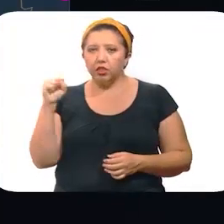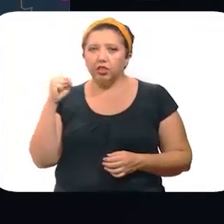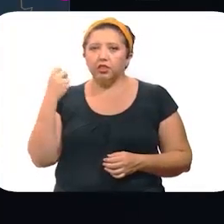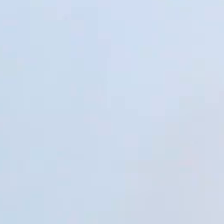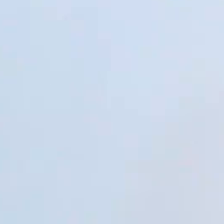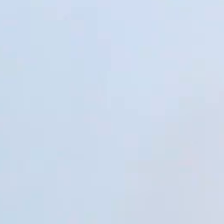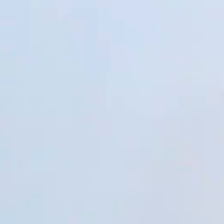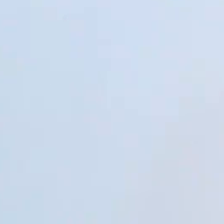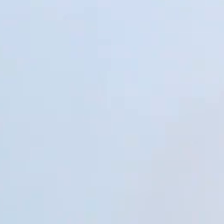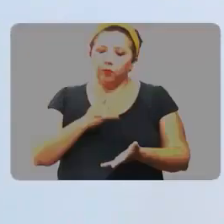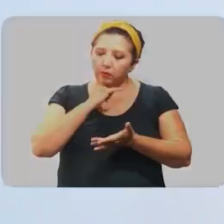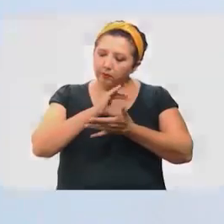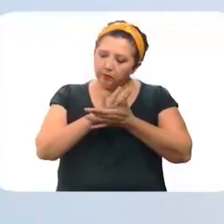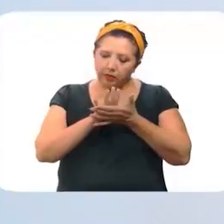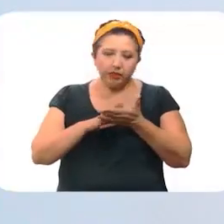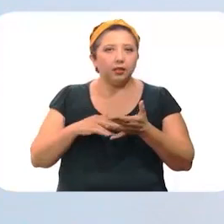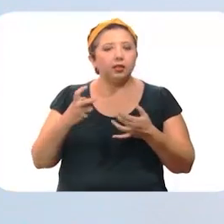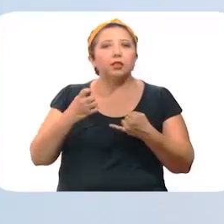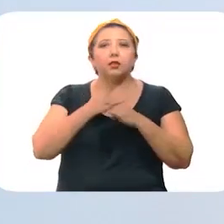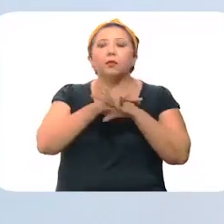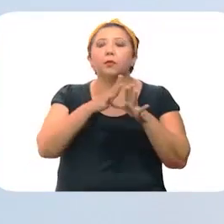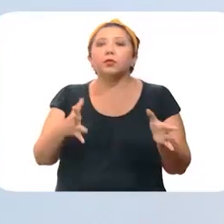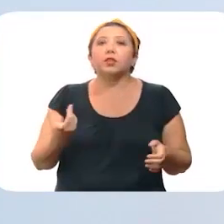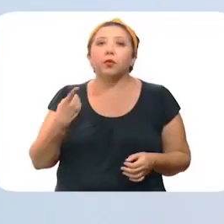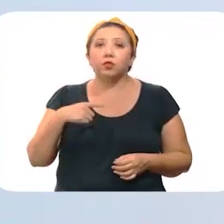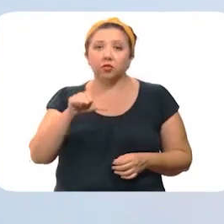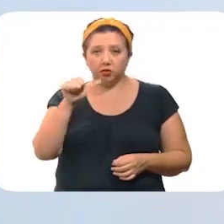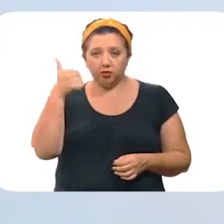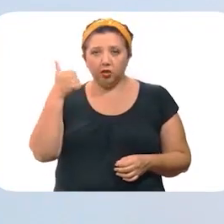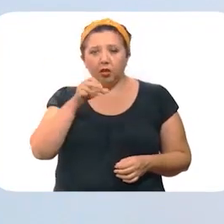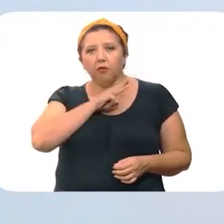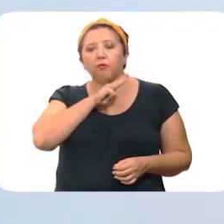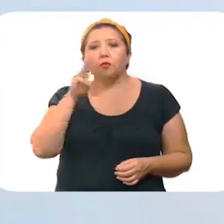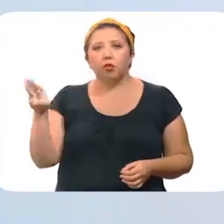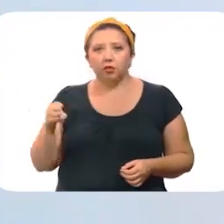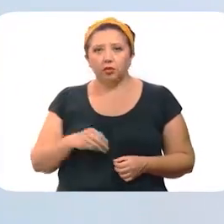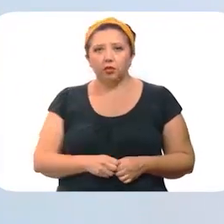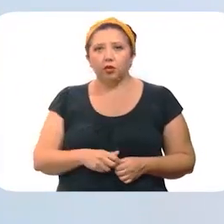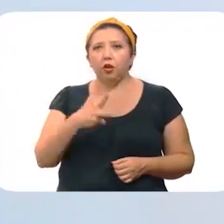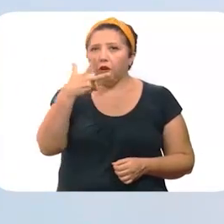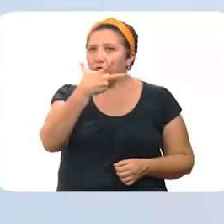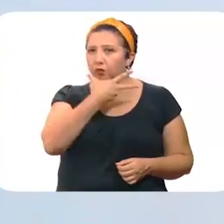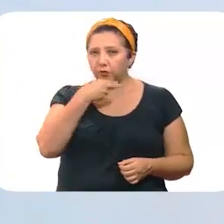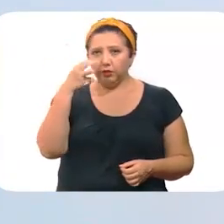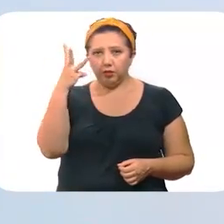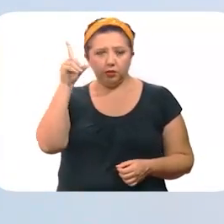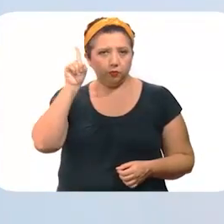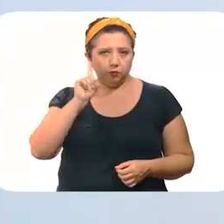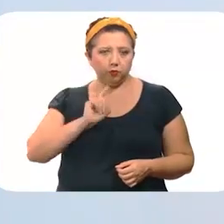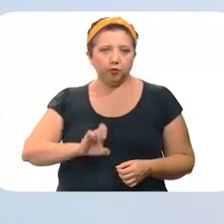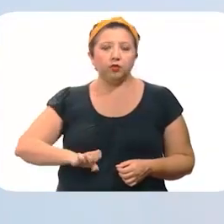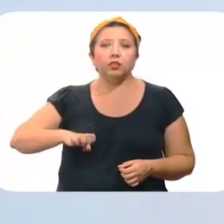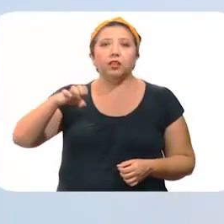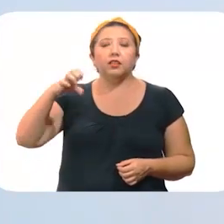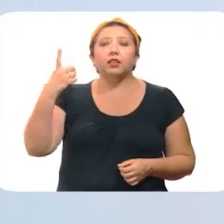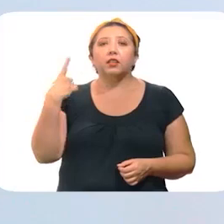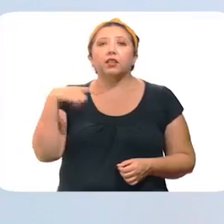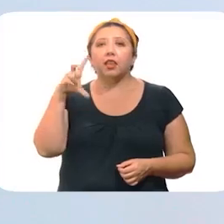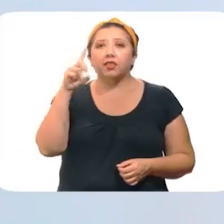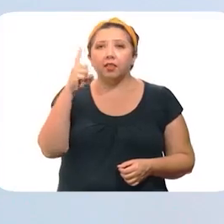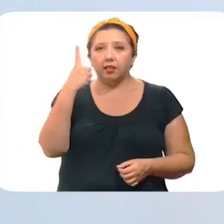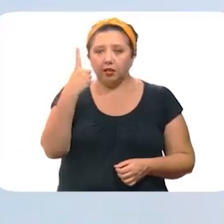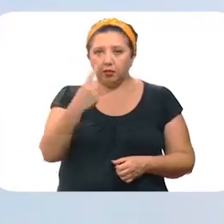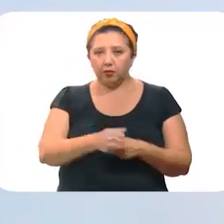4.163. Lamentablemente en este parte médico informamos de 11 fallecimientos. Son 8 hombres y 3 mujeres, de un rango de edad